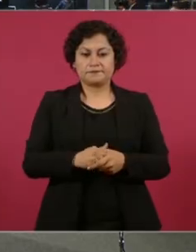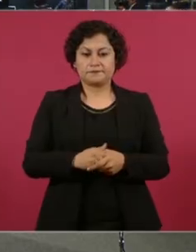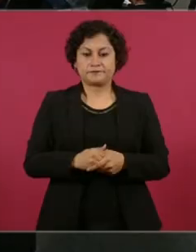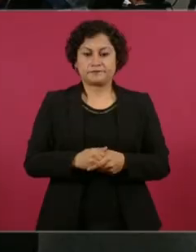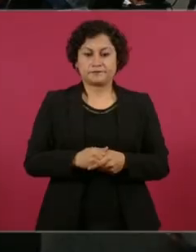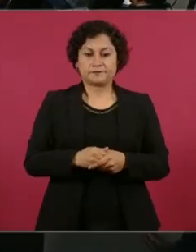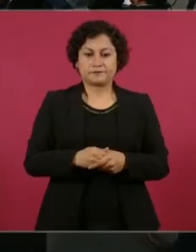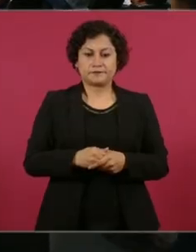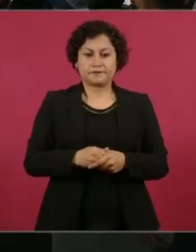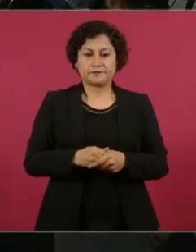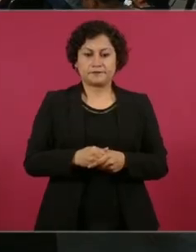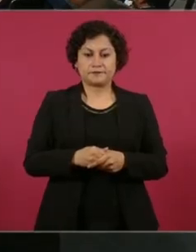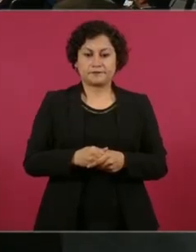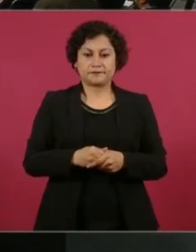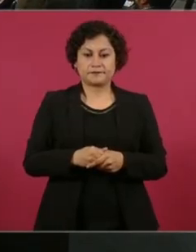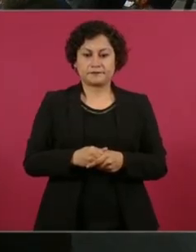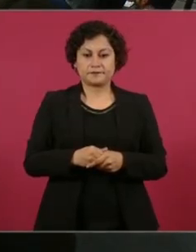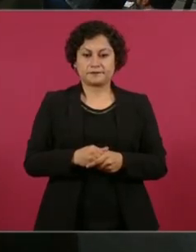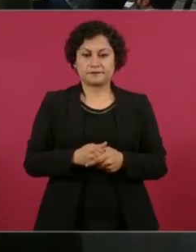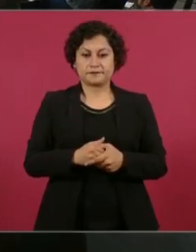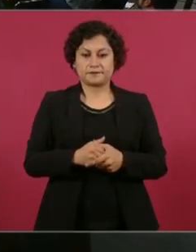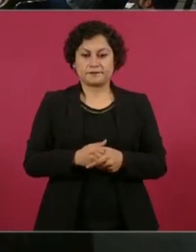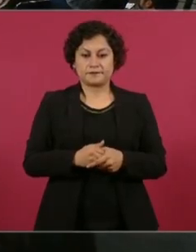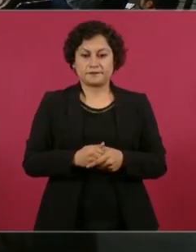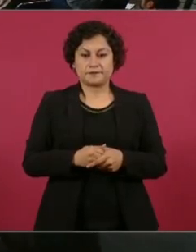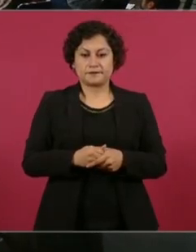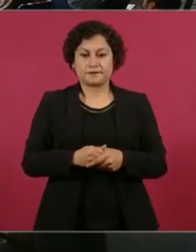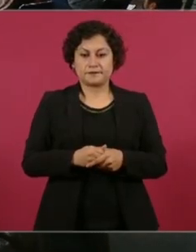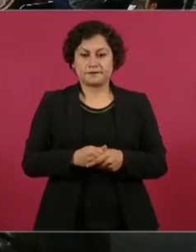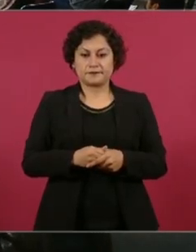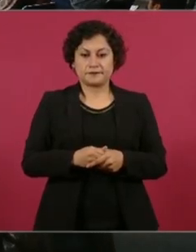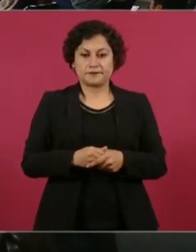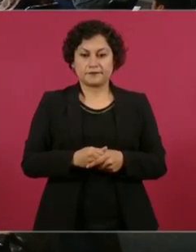los voy a leer todos porque si no, no lo voy a adquirir.